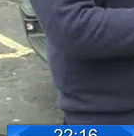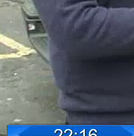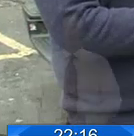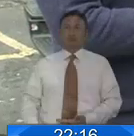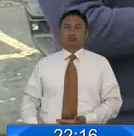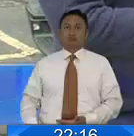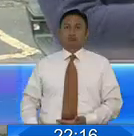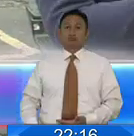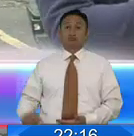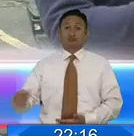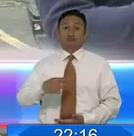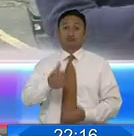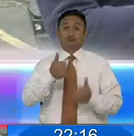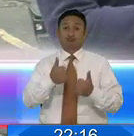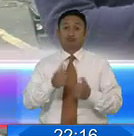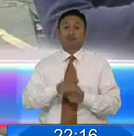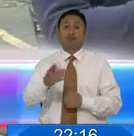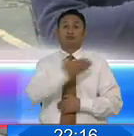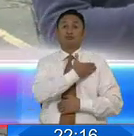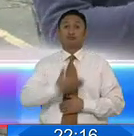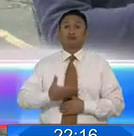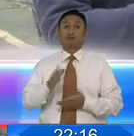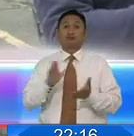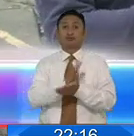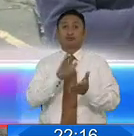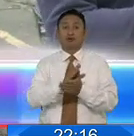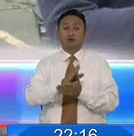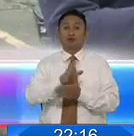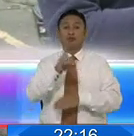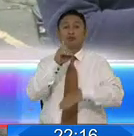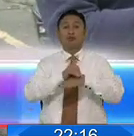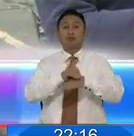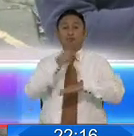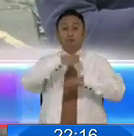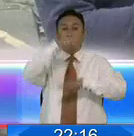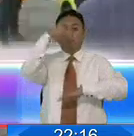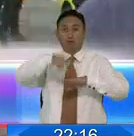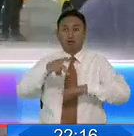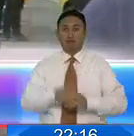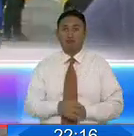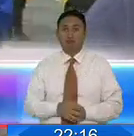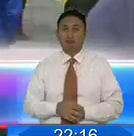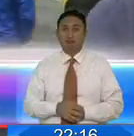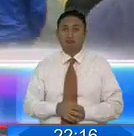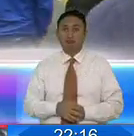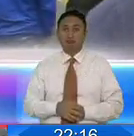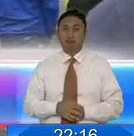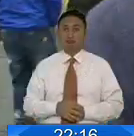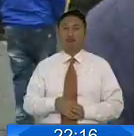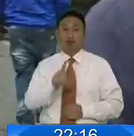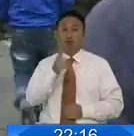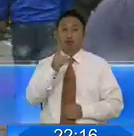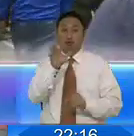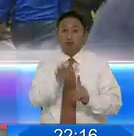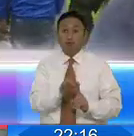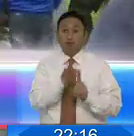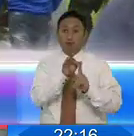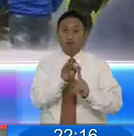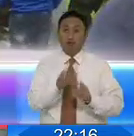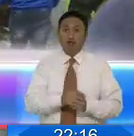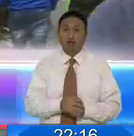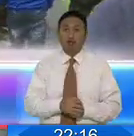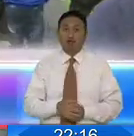es visto con buenos ojos por parte del presidente del colegio de médicos de pichincha víctor álvarez no solamente son especialidades también son